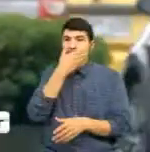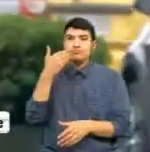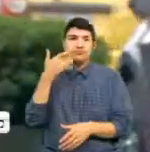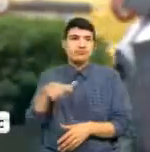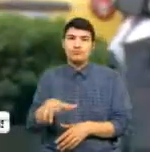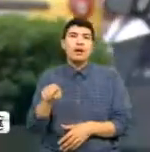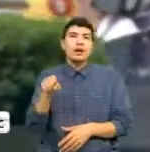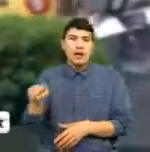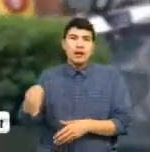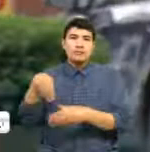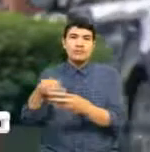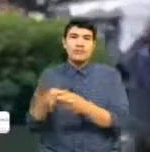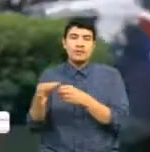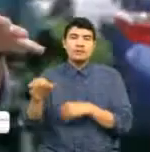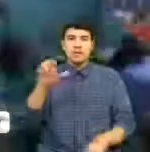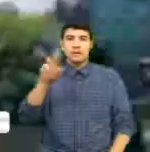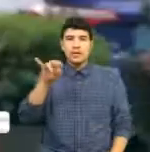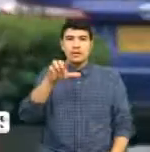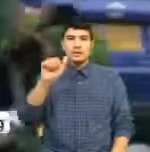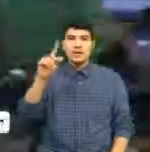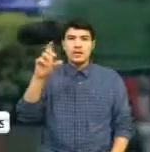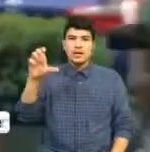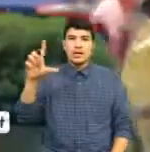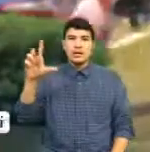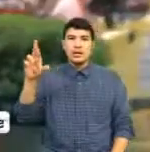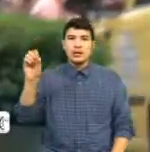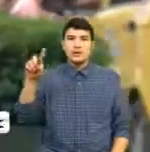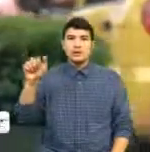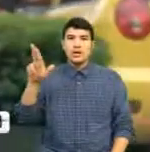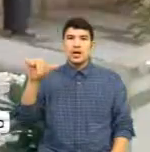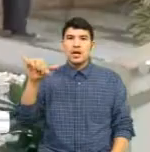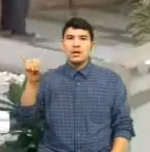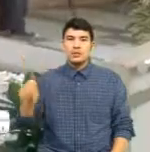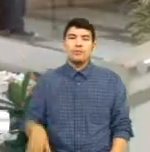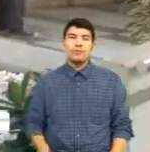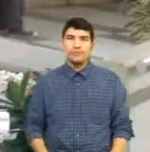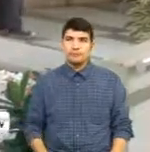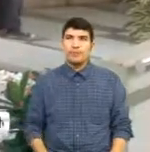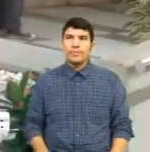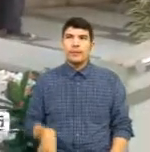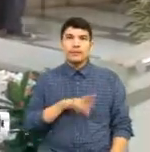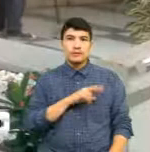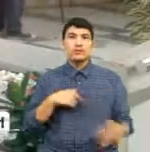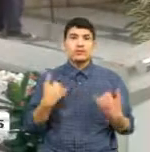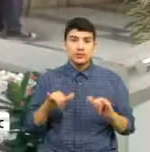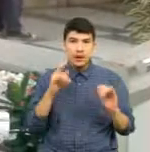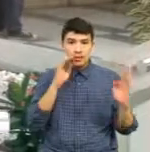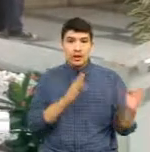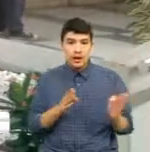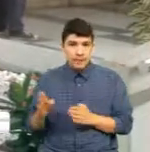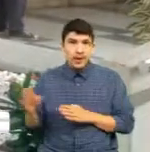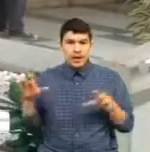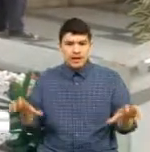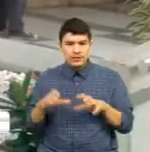en el municipio de Villa del Rosario, en área metropolitana de Cúcuta. Hemos elaborado una acción urgente al